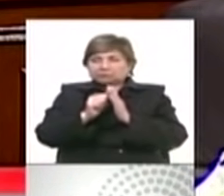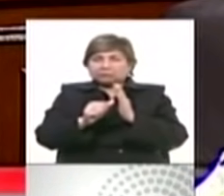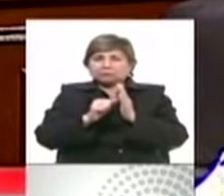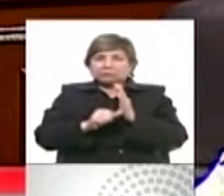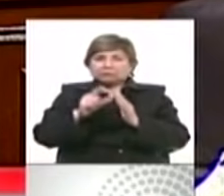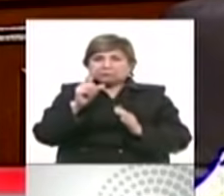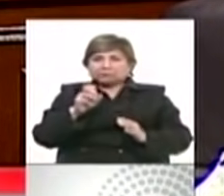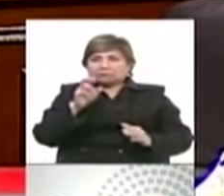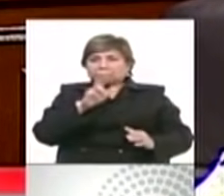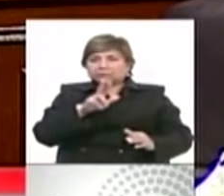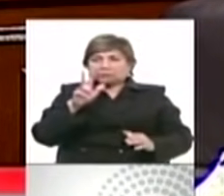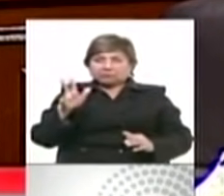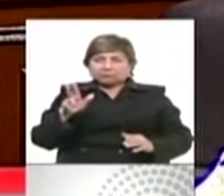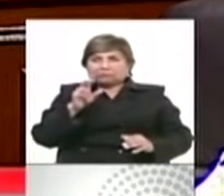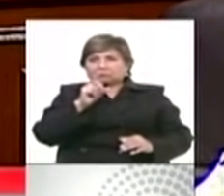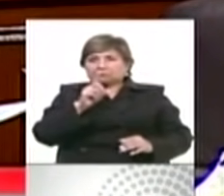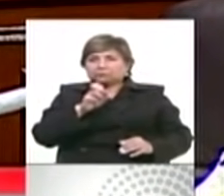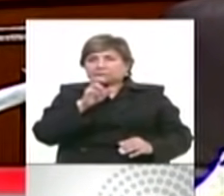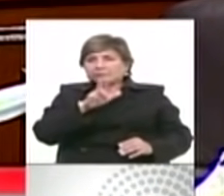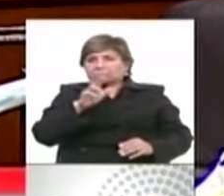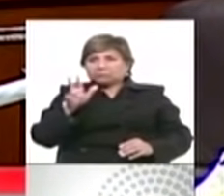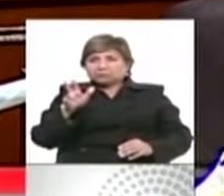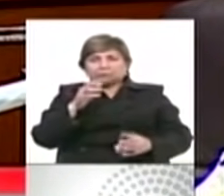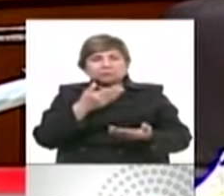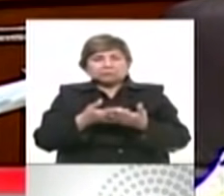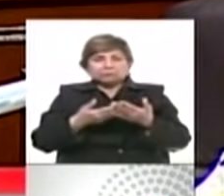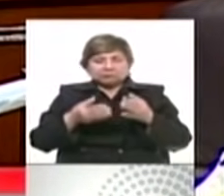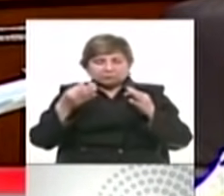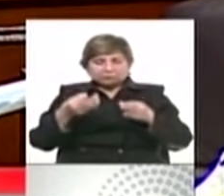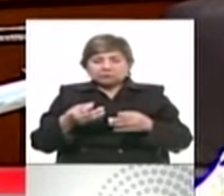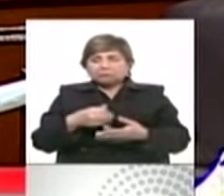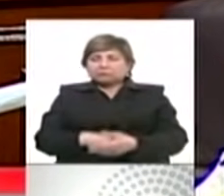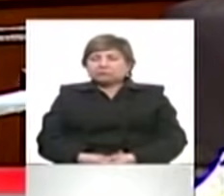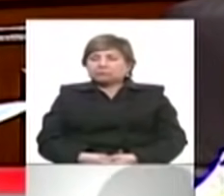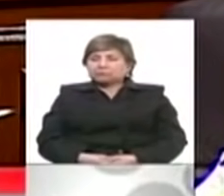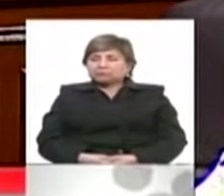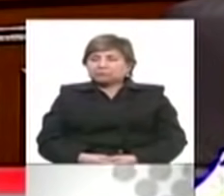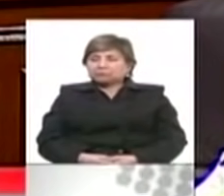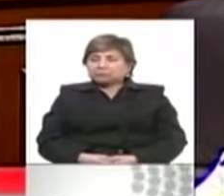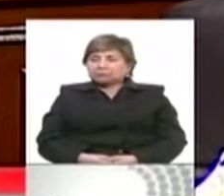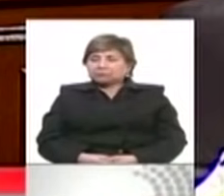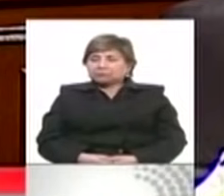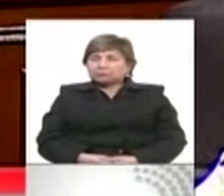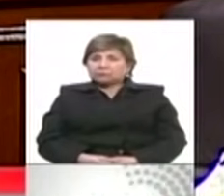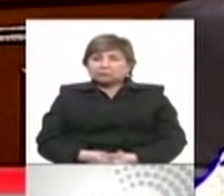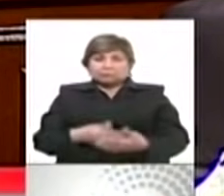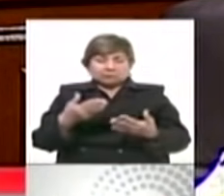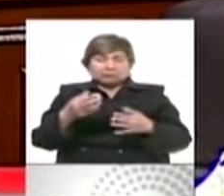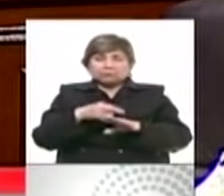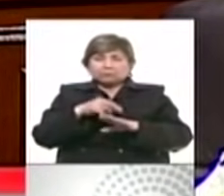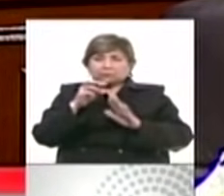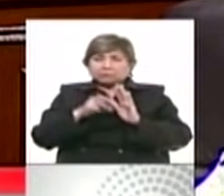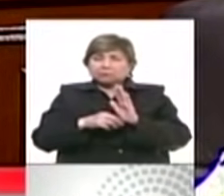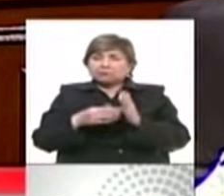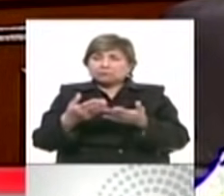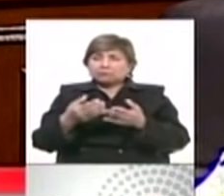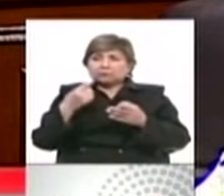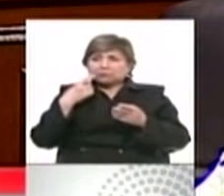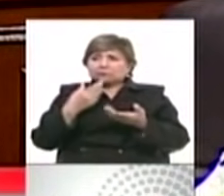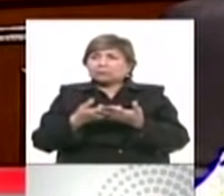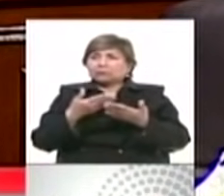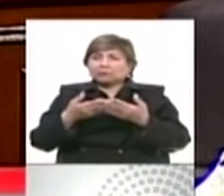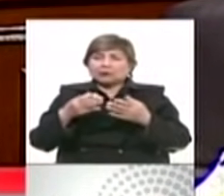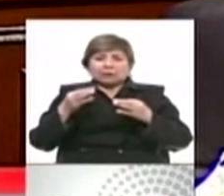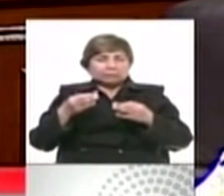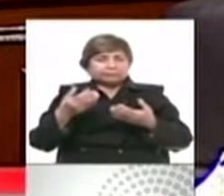Perú comience a despegar con una nueva ministra, primer ministra como la señora Mirta Vázquez, quien genera confianza,